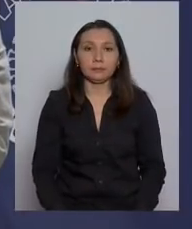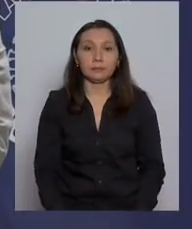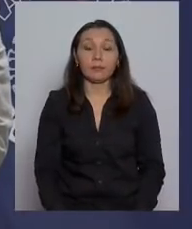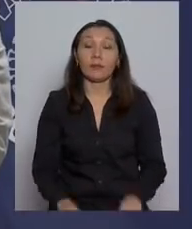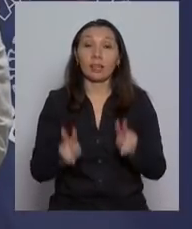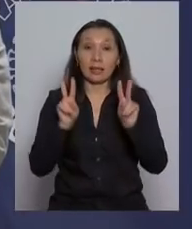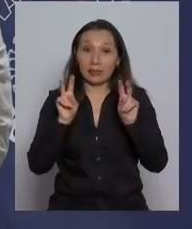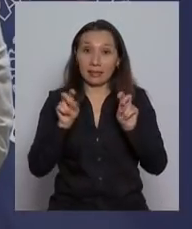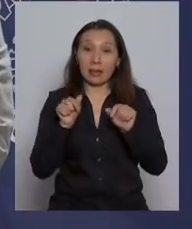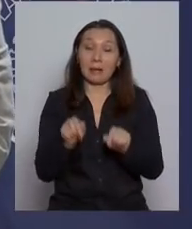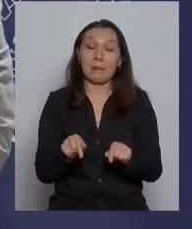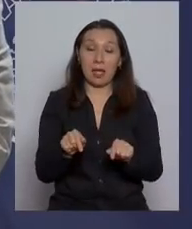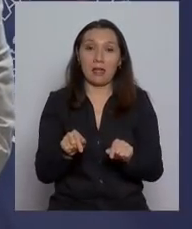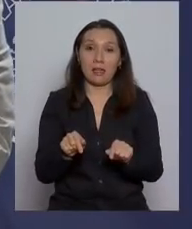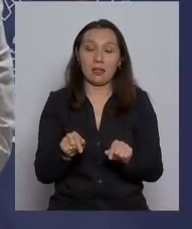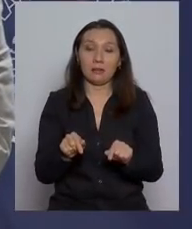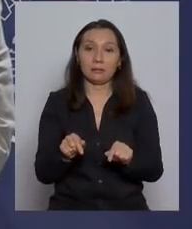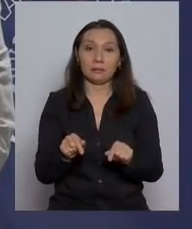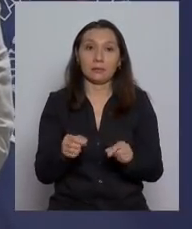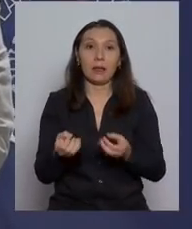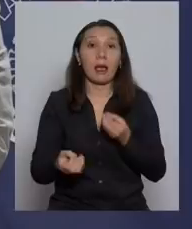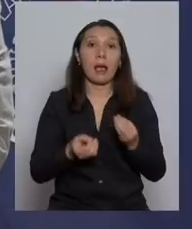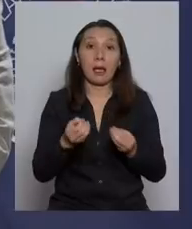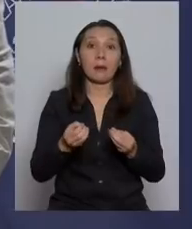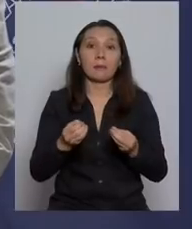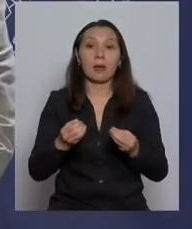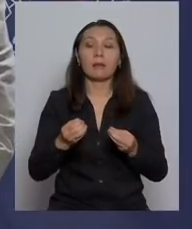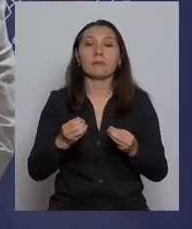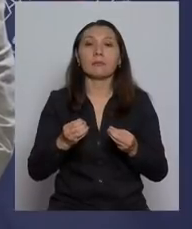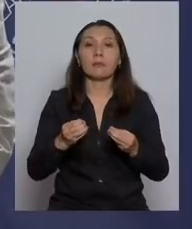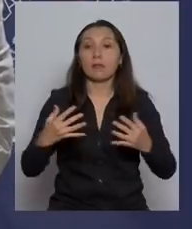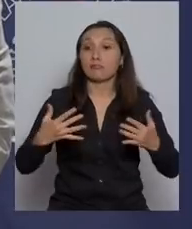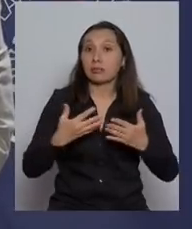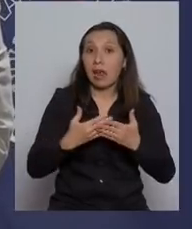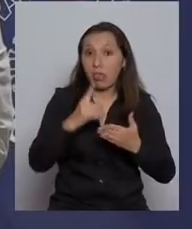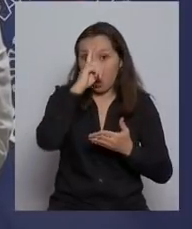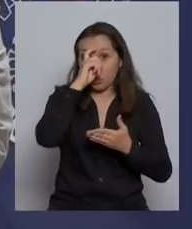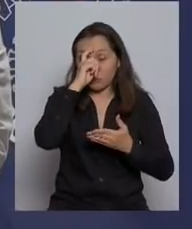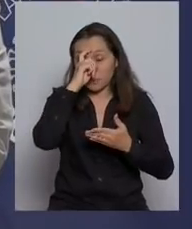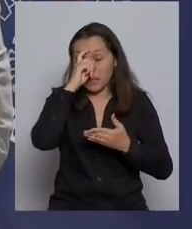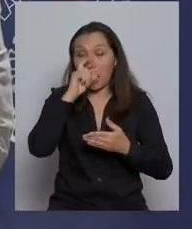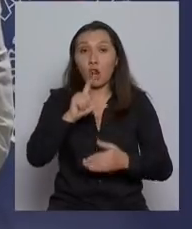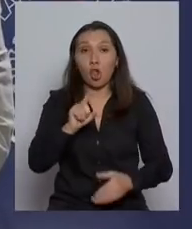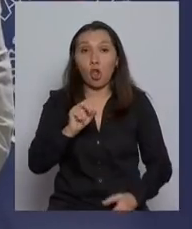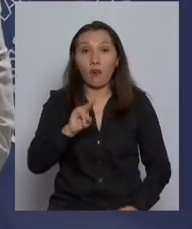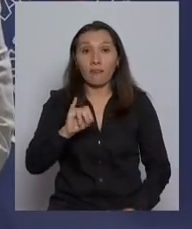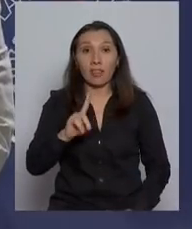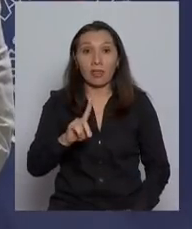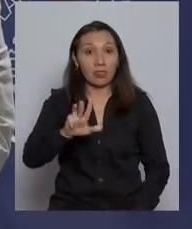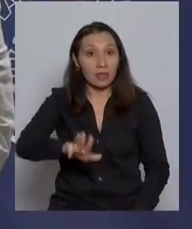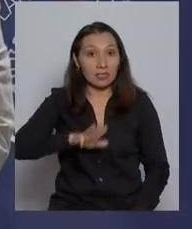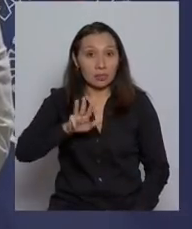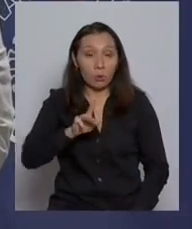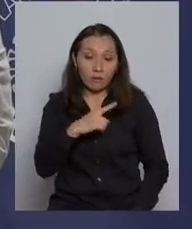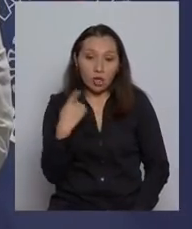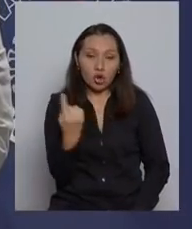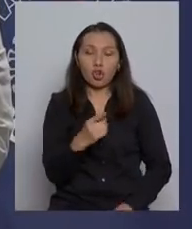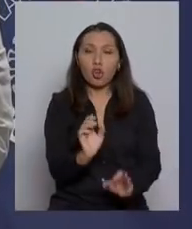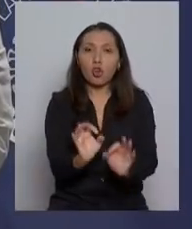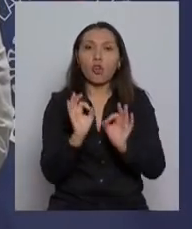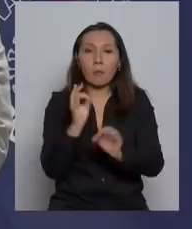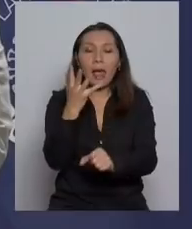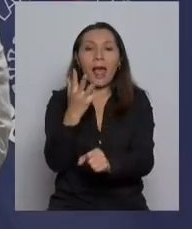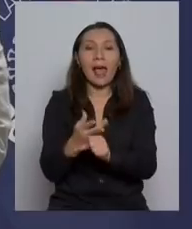En relación a la red integrada COVID-19, bueno, reiterar, nosotros